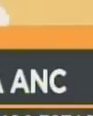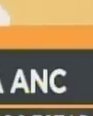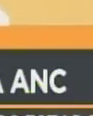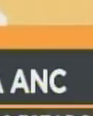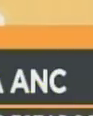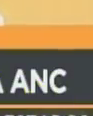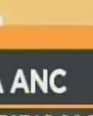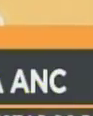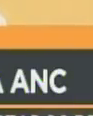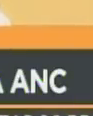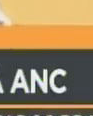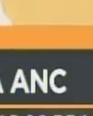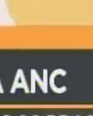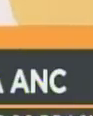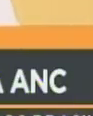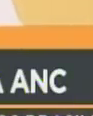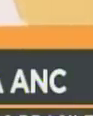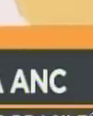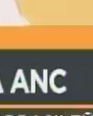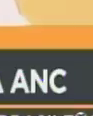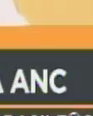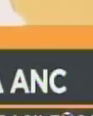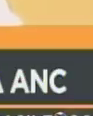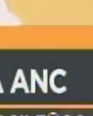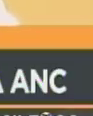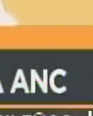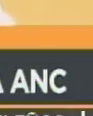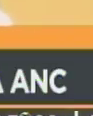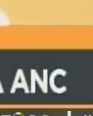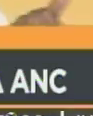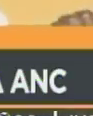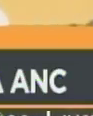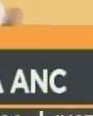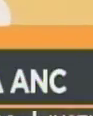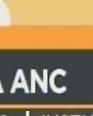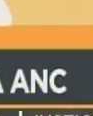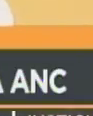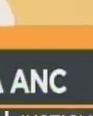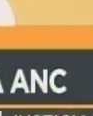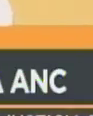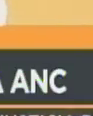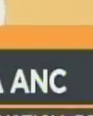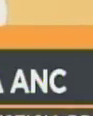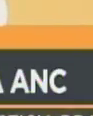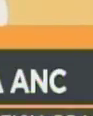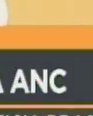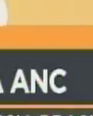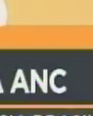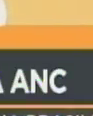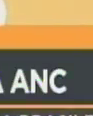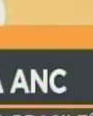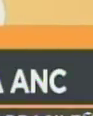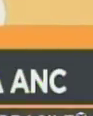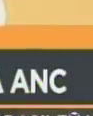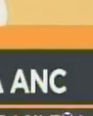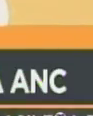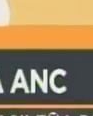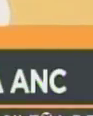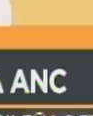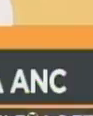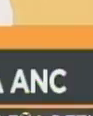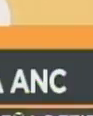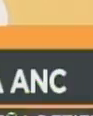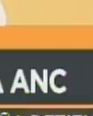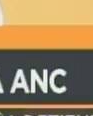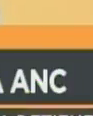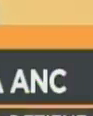el debate. Y nos proponemos, presidente, informarle que nos proponemos con el compañero Mervin, que es presidente de la Comisión de Juventud